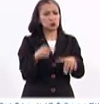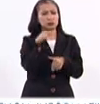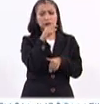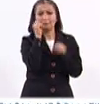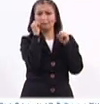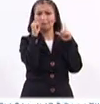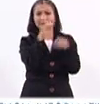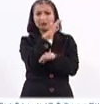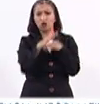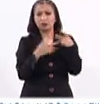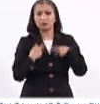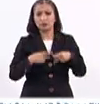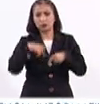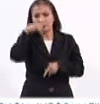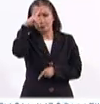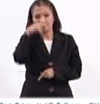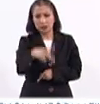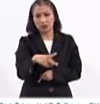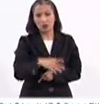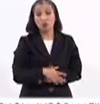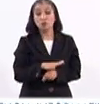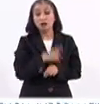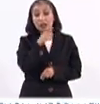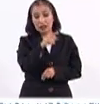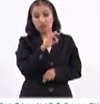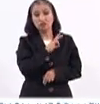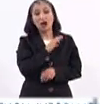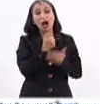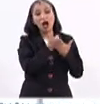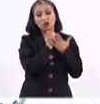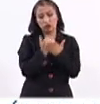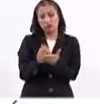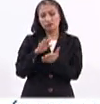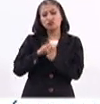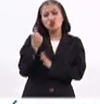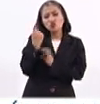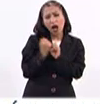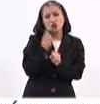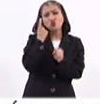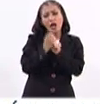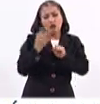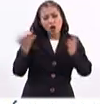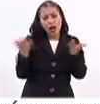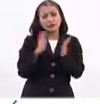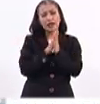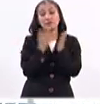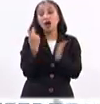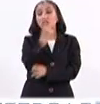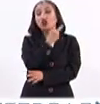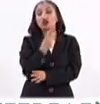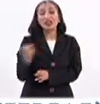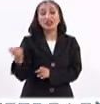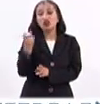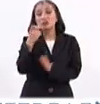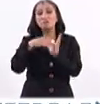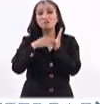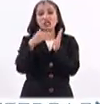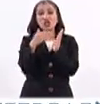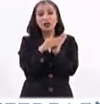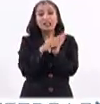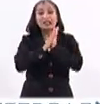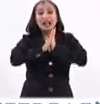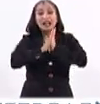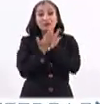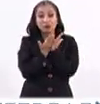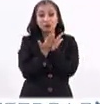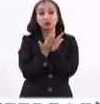la admiración de todos los mexicanos, pues hace posible la edición anual de cerca de 200 millones